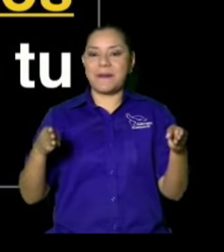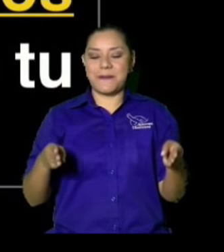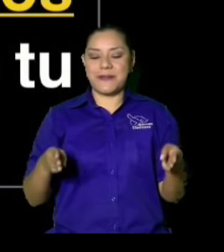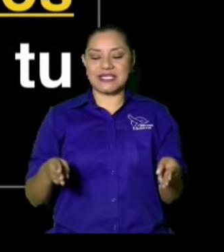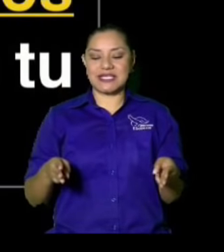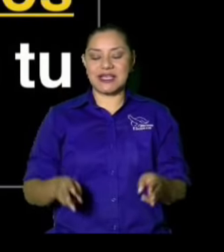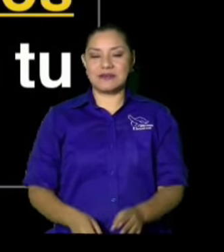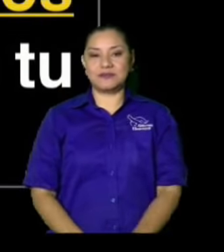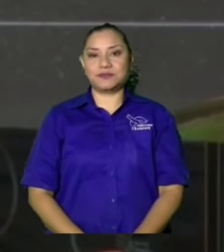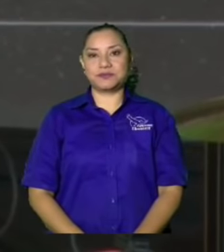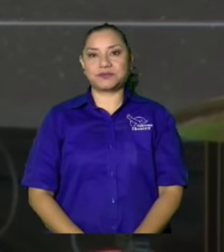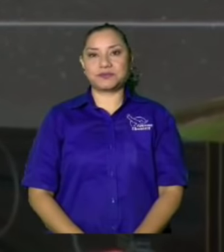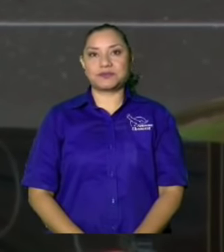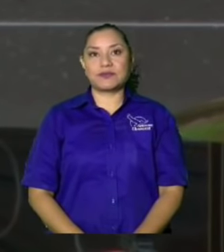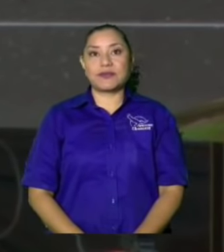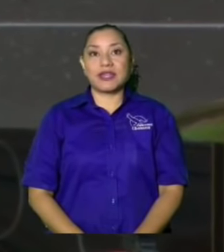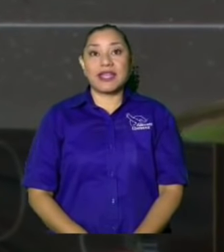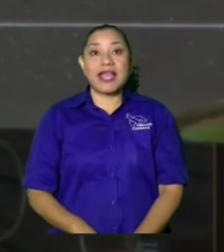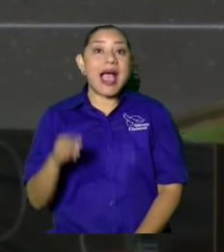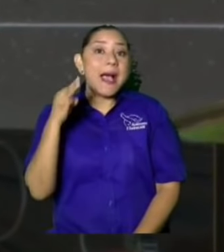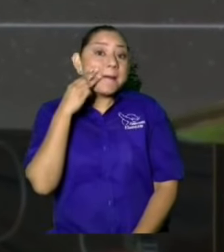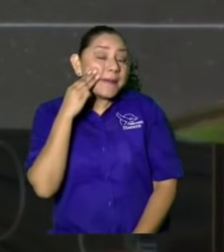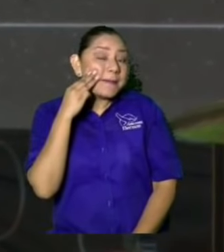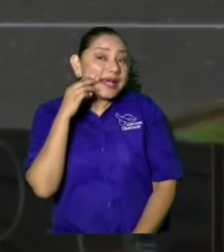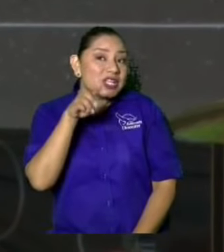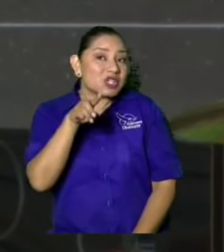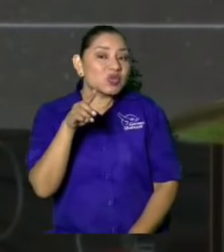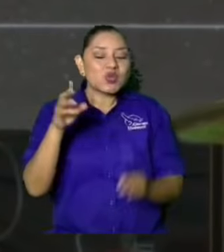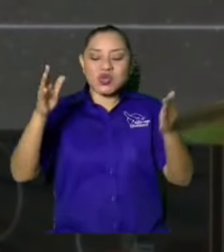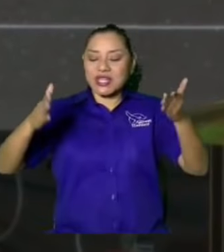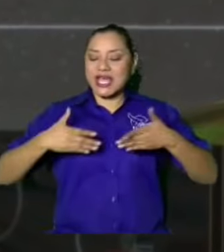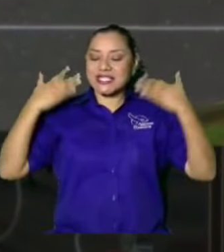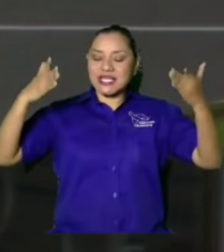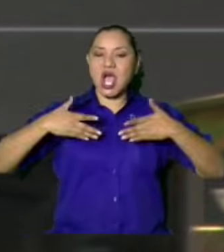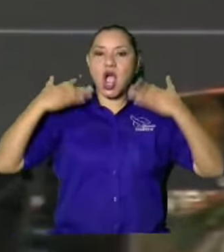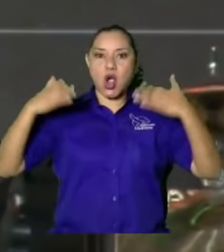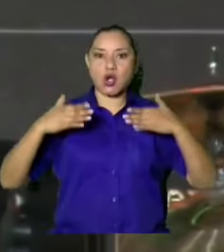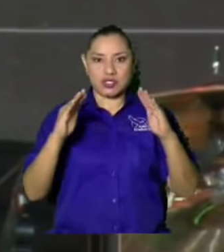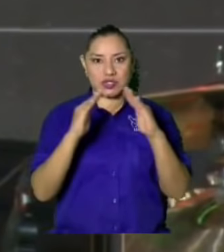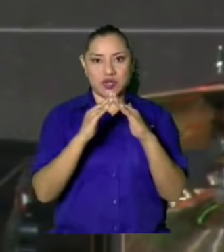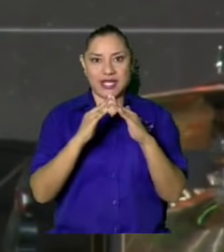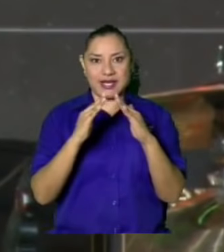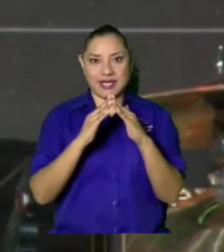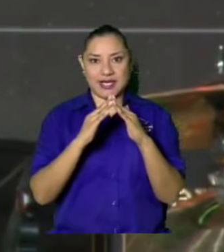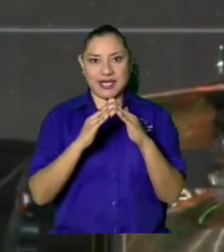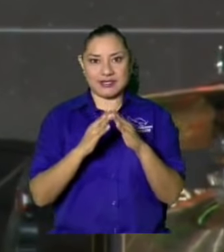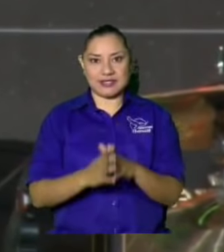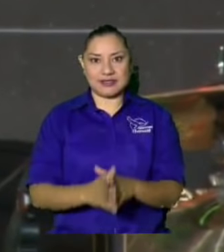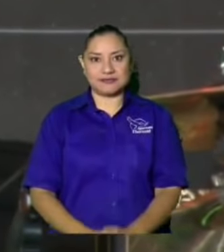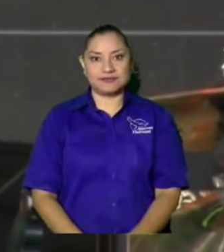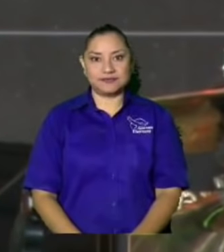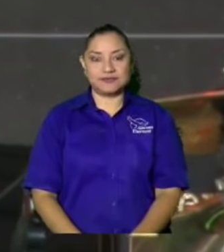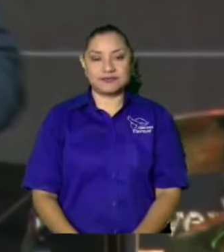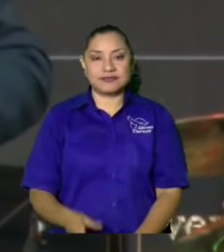Mira, tú das el gozo en tu casa. Por eso entienden por qué te quieren amargar.